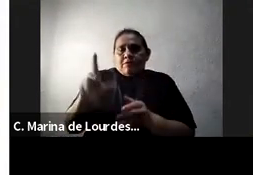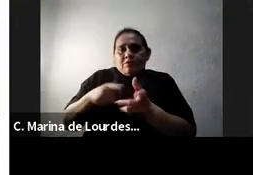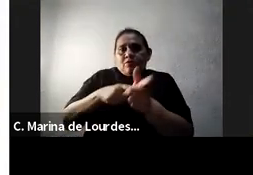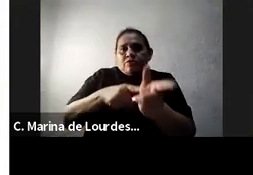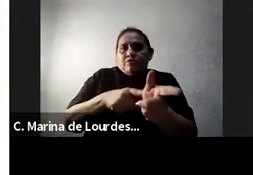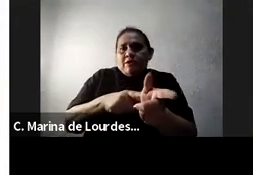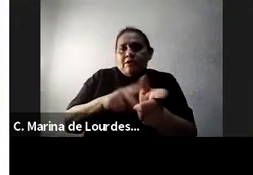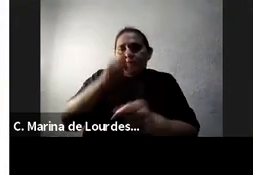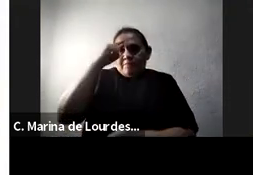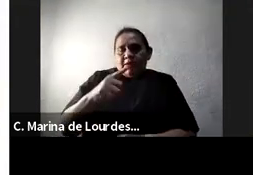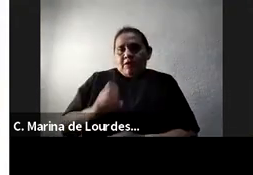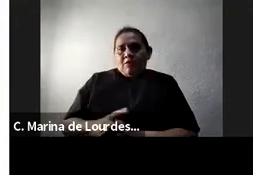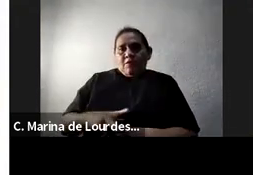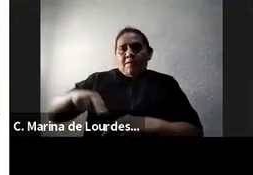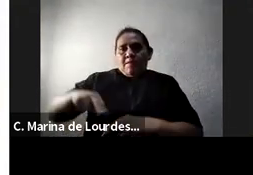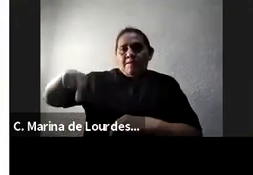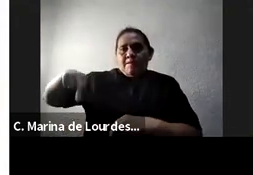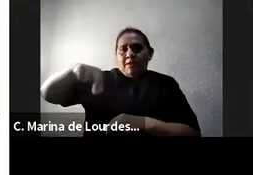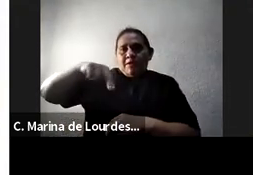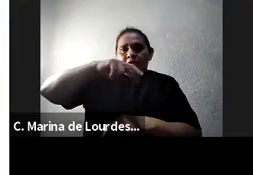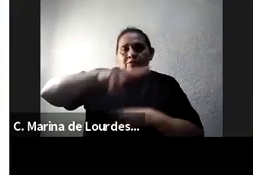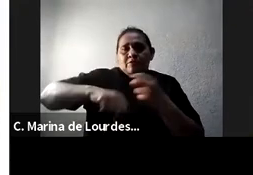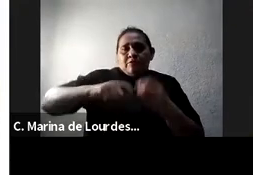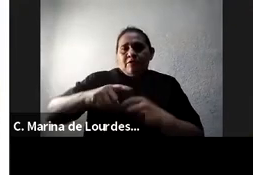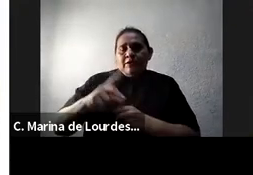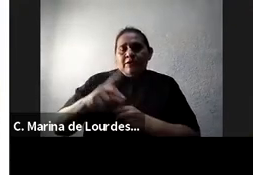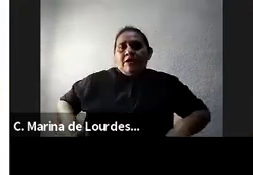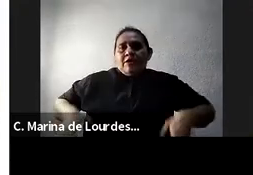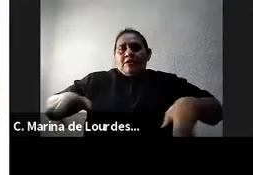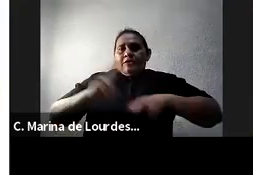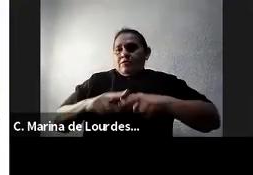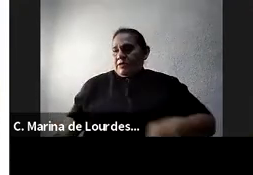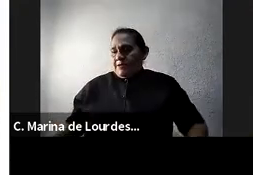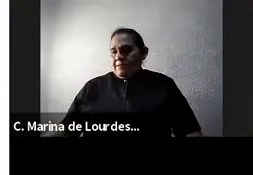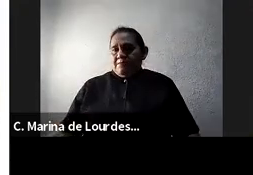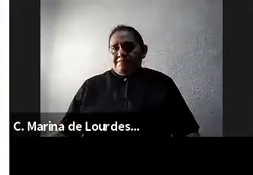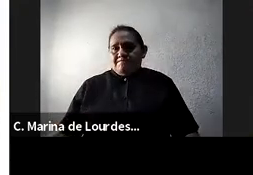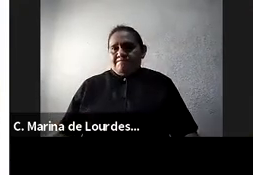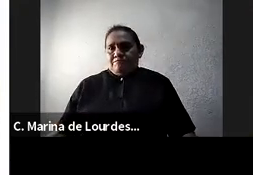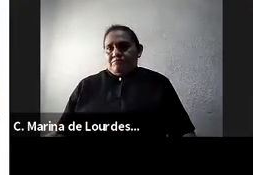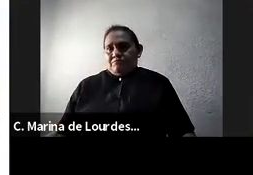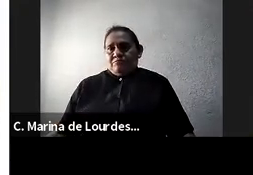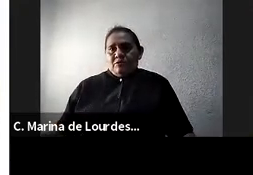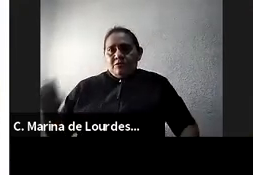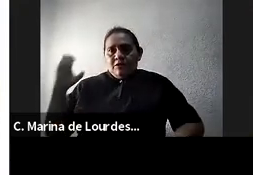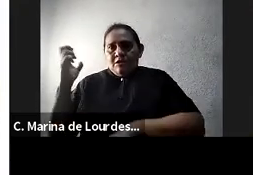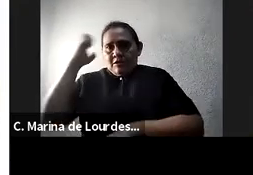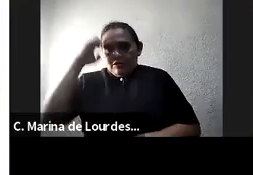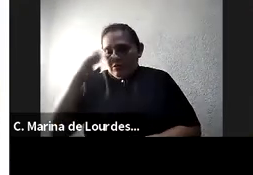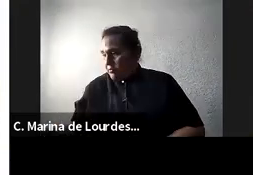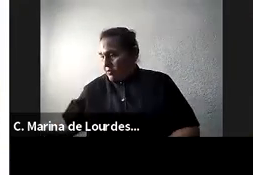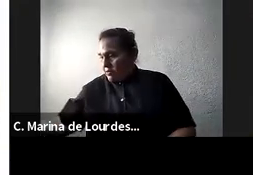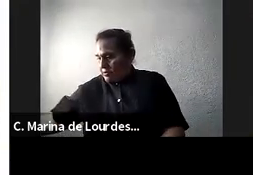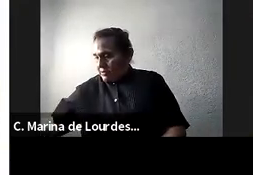continuidad, ¿no? Para un peatón que va, por ejemplo, en una silla de ruedas. Y el estacionamiento.